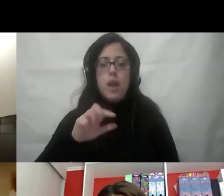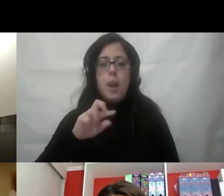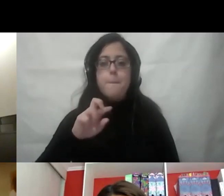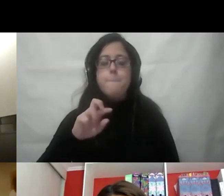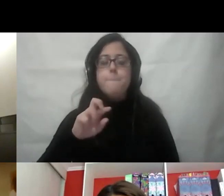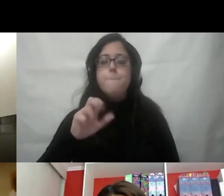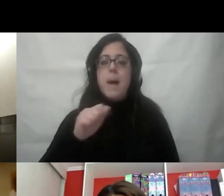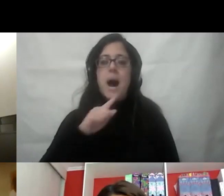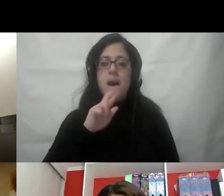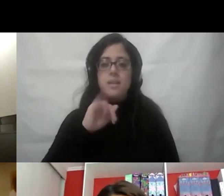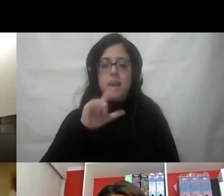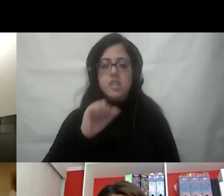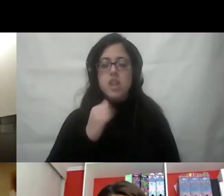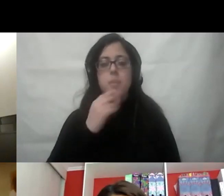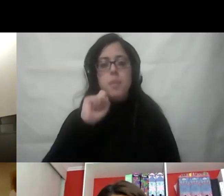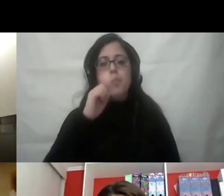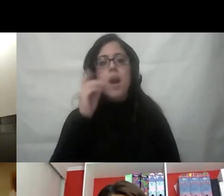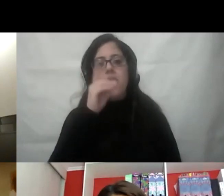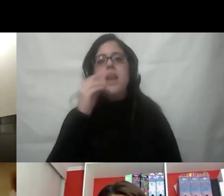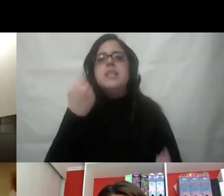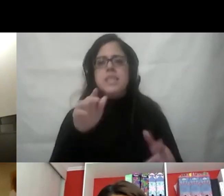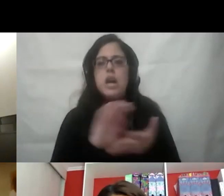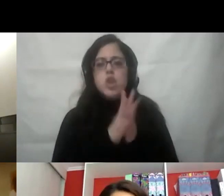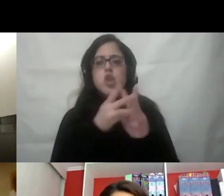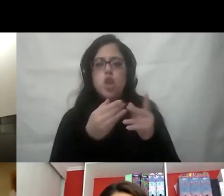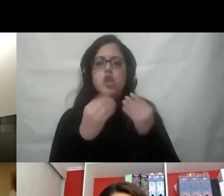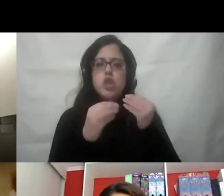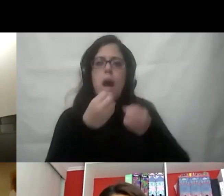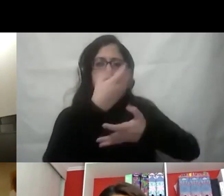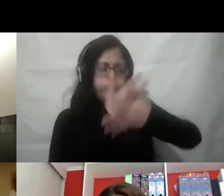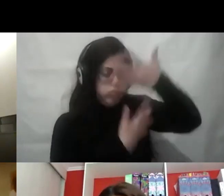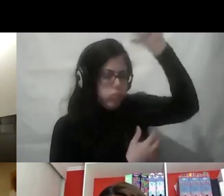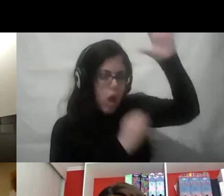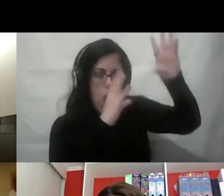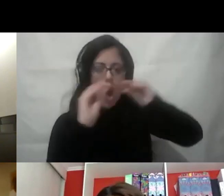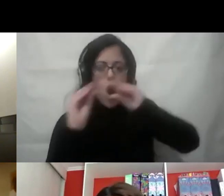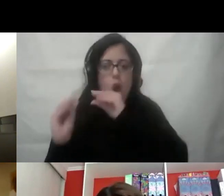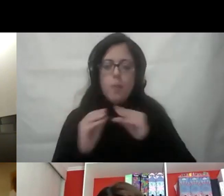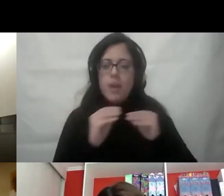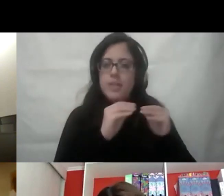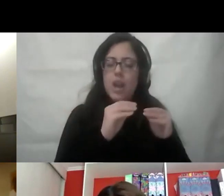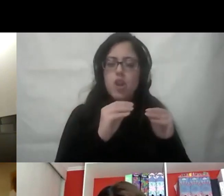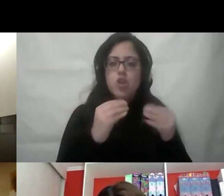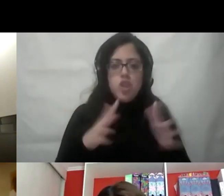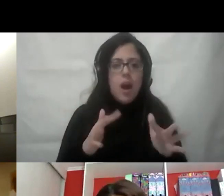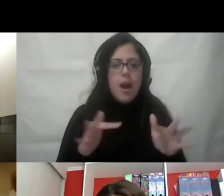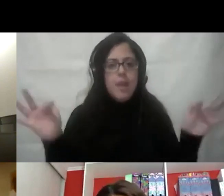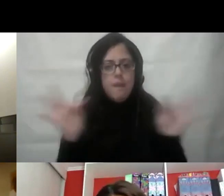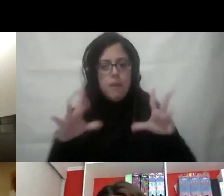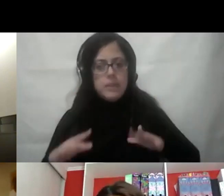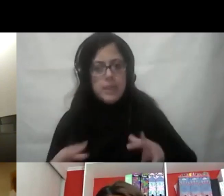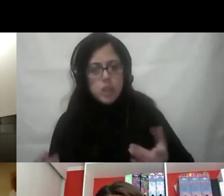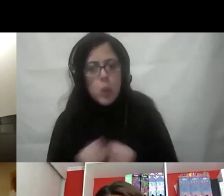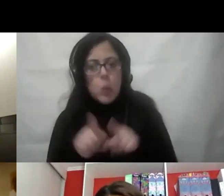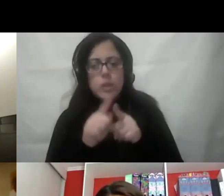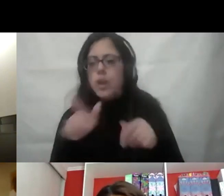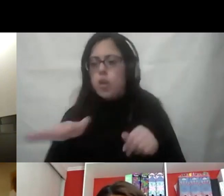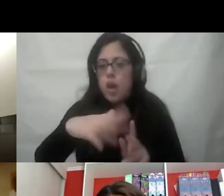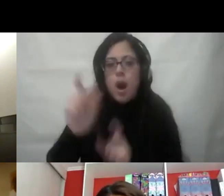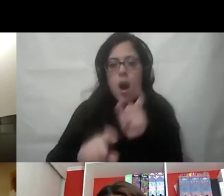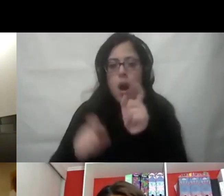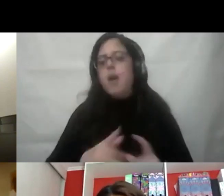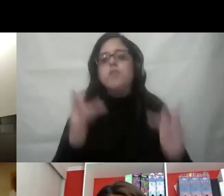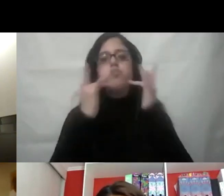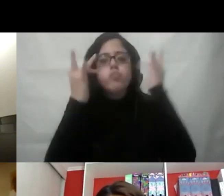presentación. Ya recopilé todos los comentarios de agradecimiento, así que les van a llegar, están todos muy contentos. Les